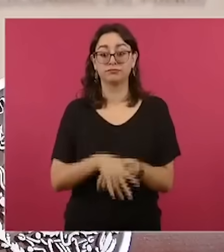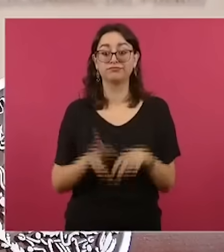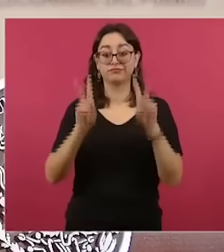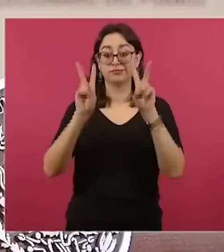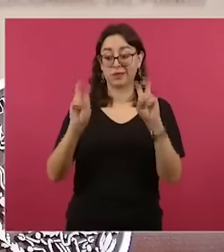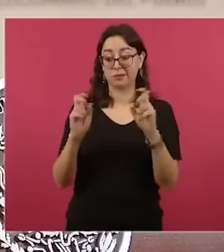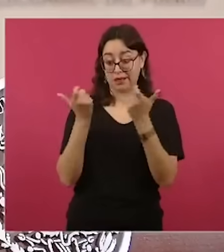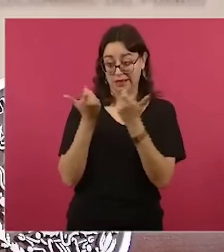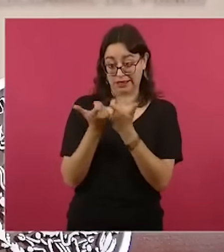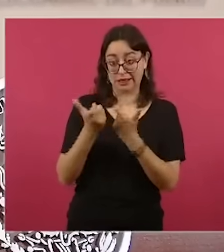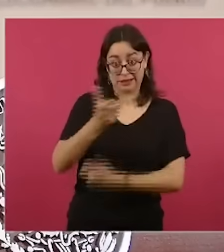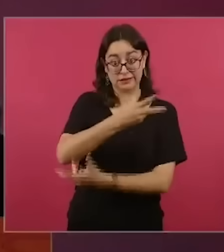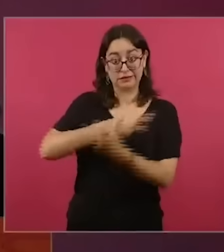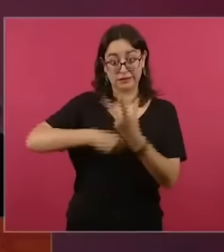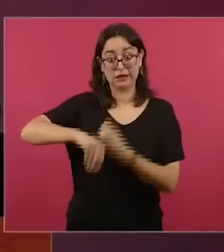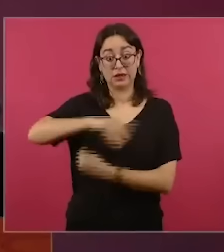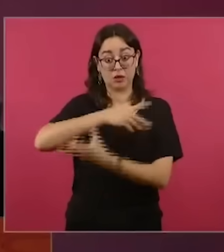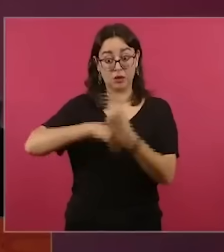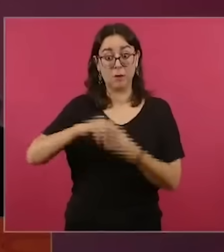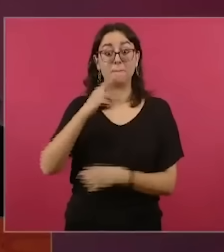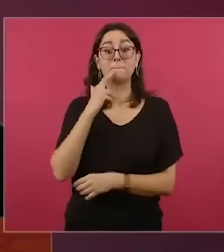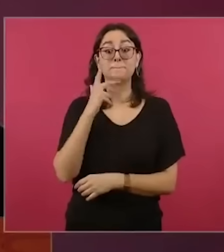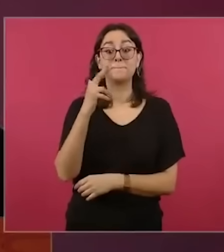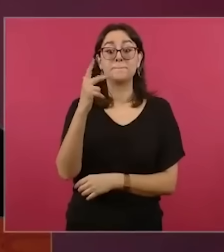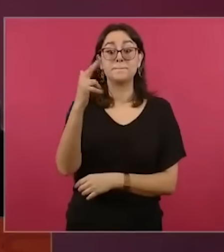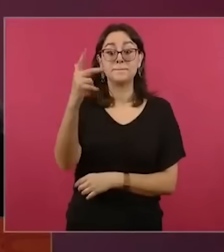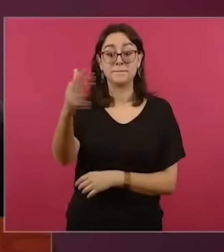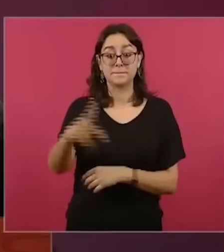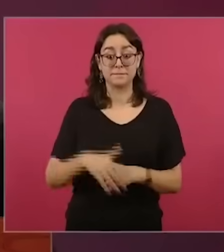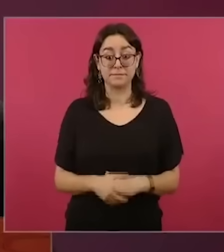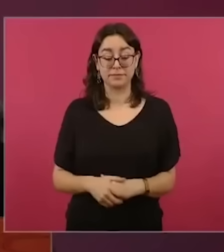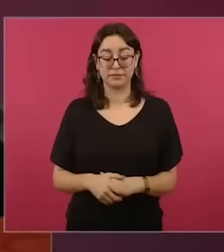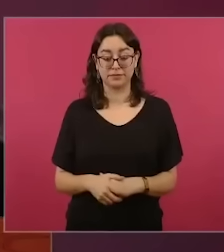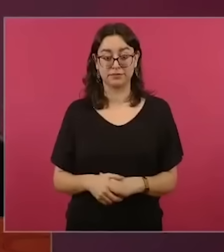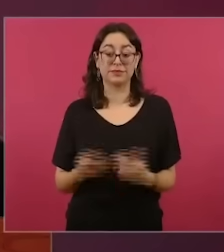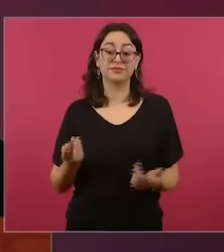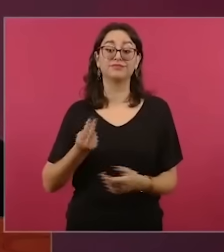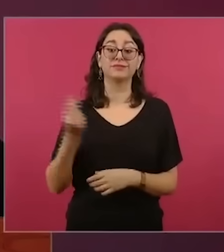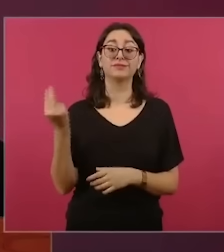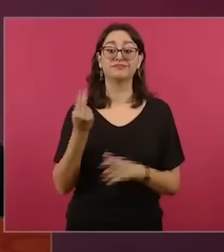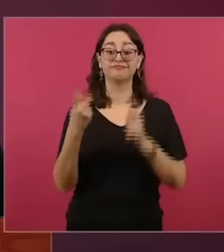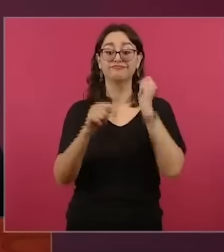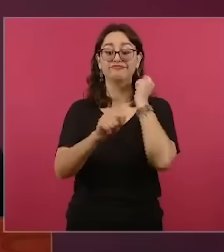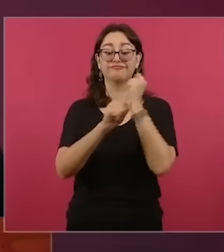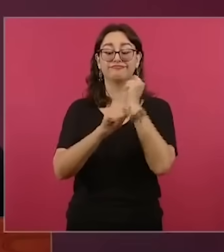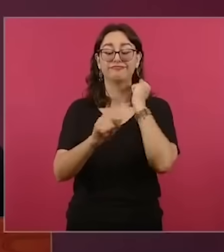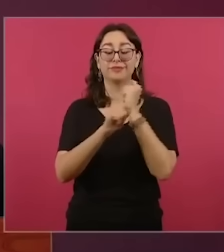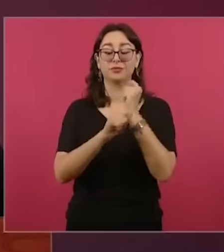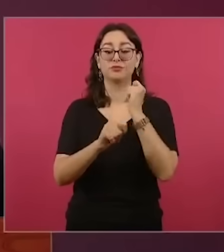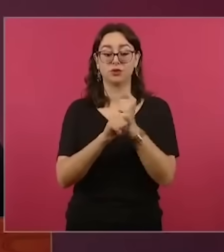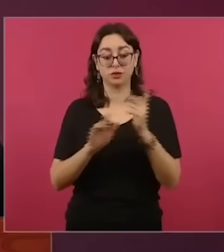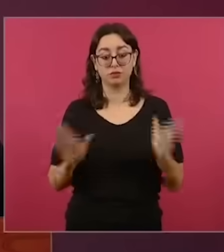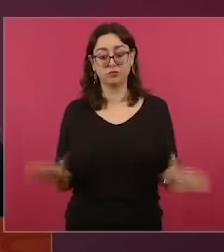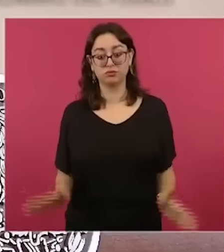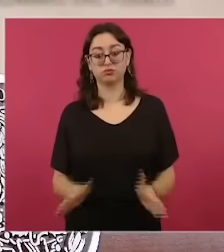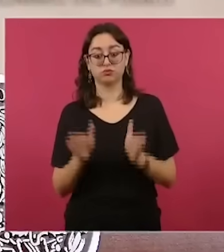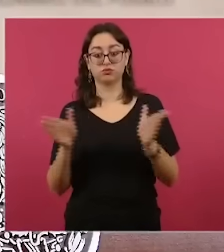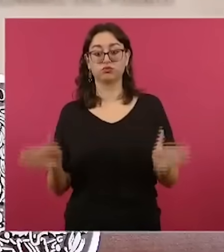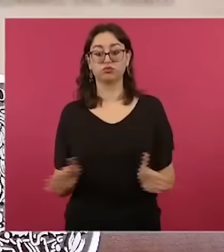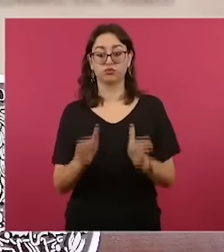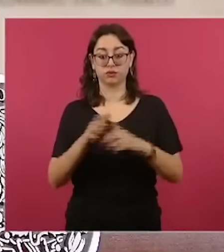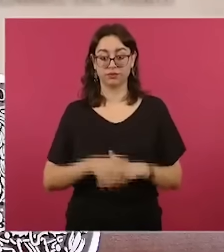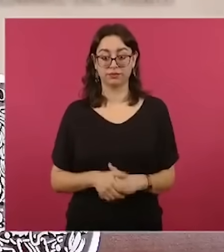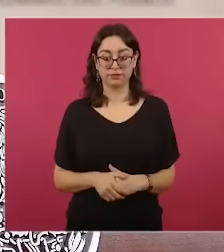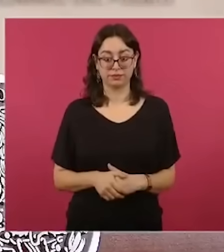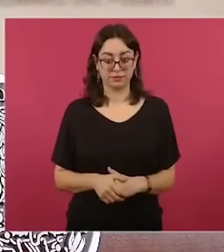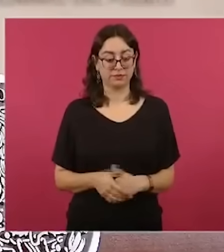y por ello es fundamental seguir fortaleciendo la infraestructura y el transporte de la entidad. Con esta obra,